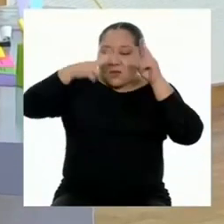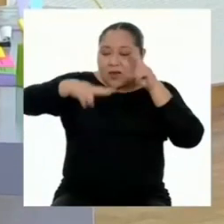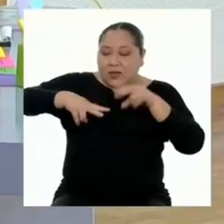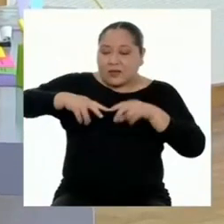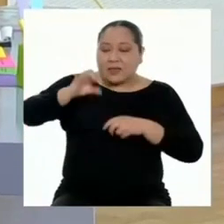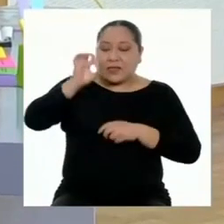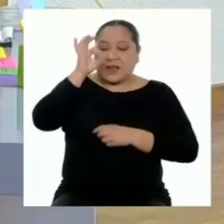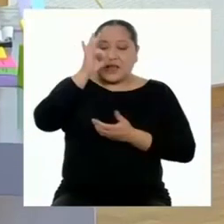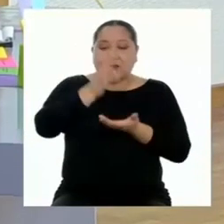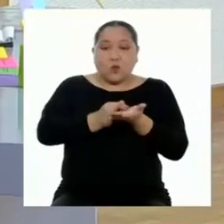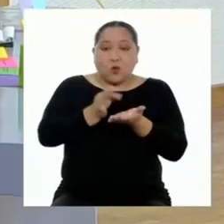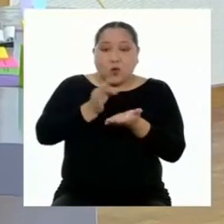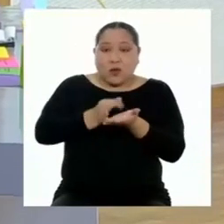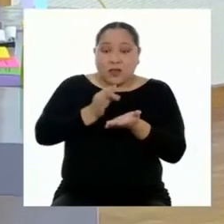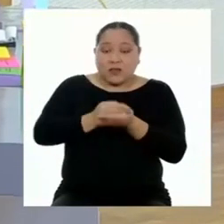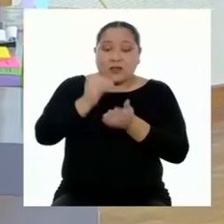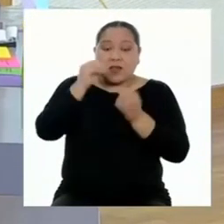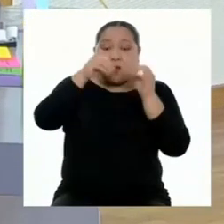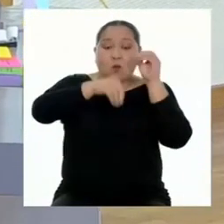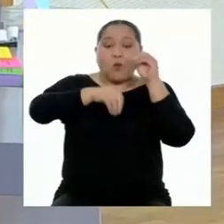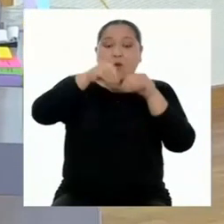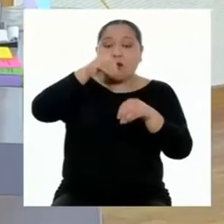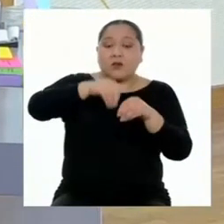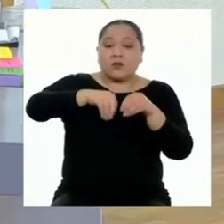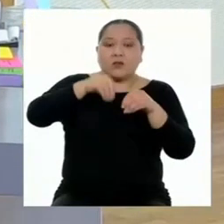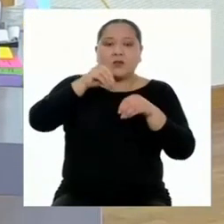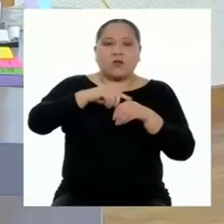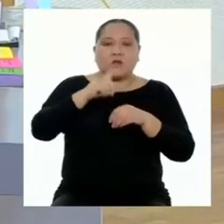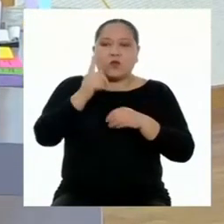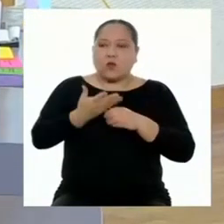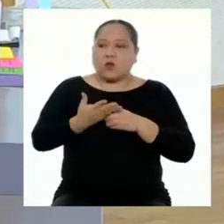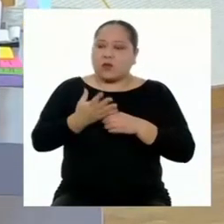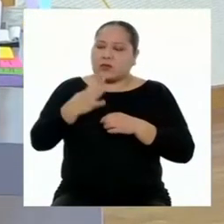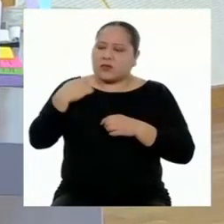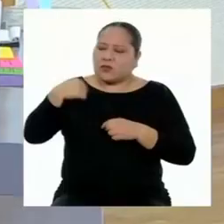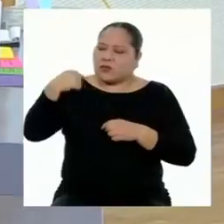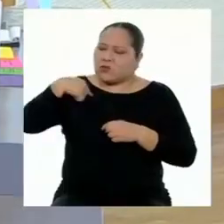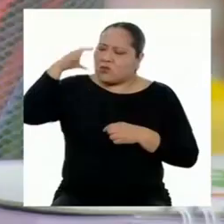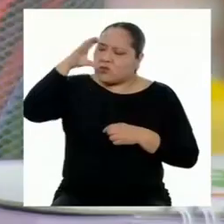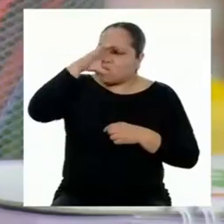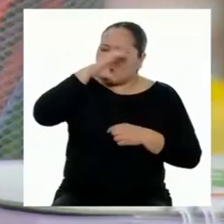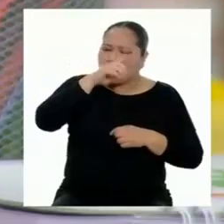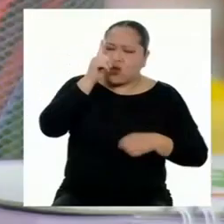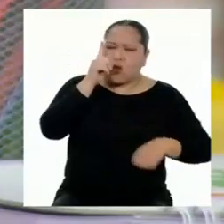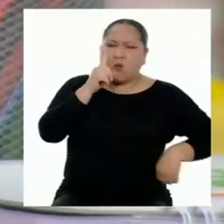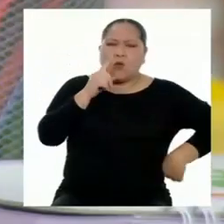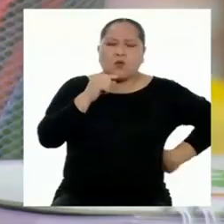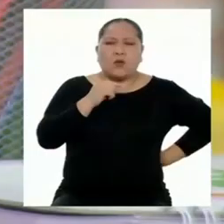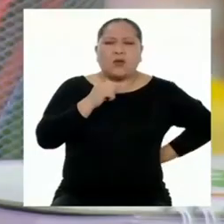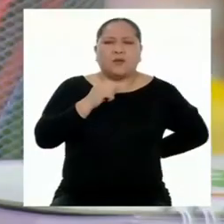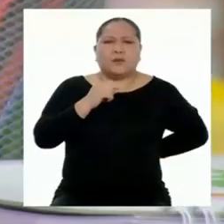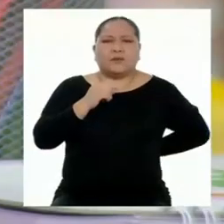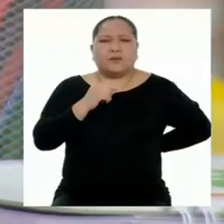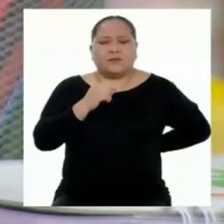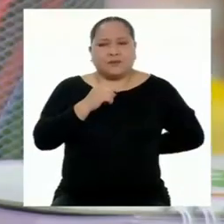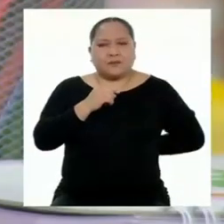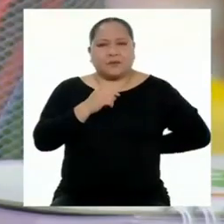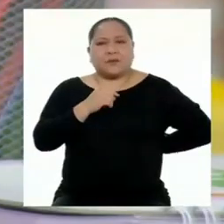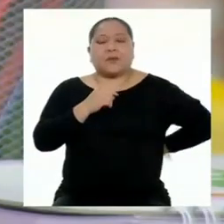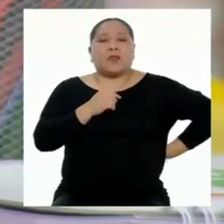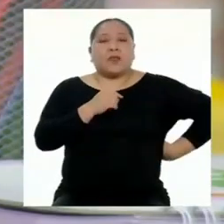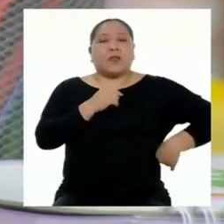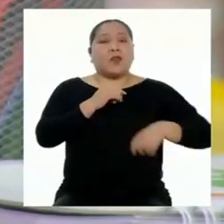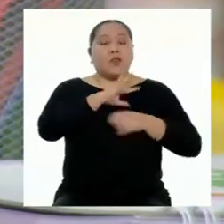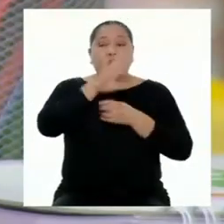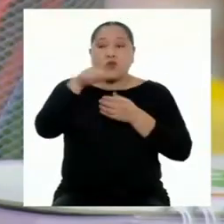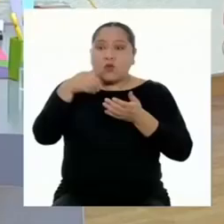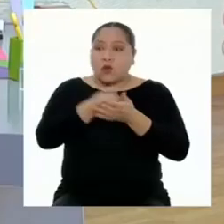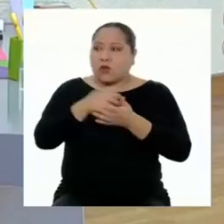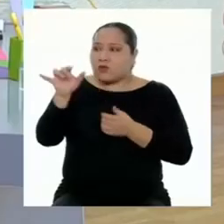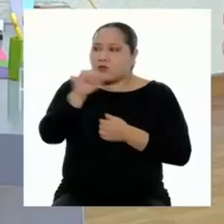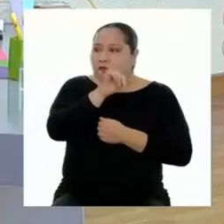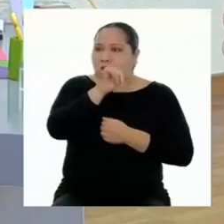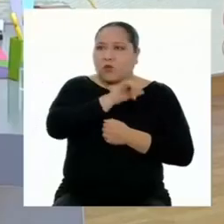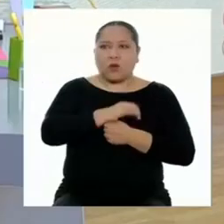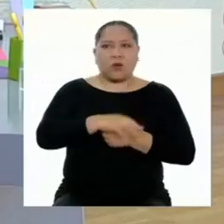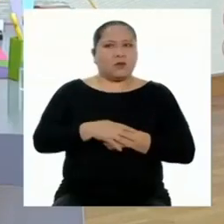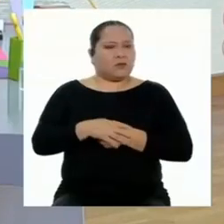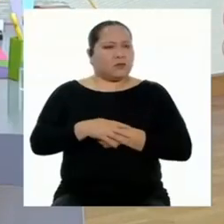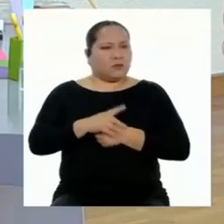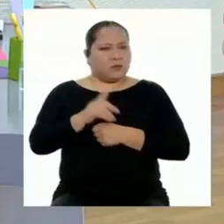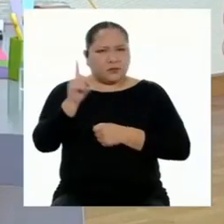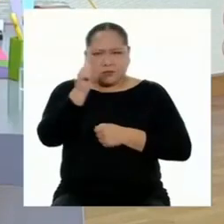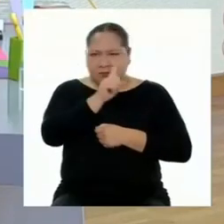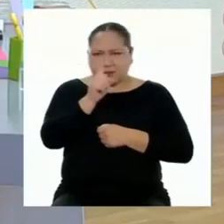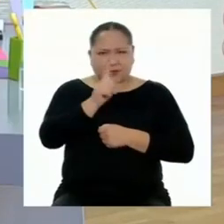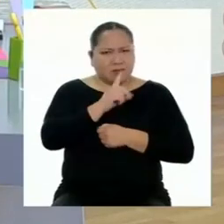las monedas que deposité en tu interior no se encuentra la que estoy buscando. Pero si todas las monedas son iguales.